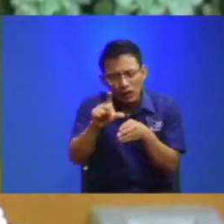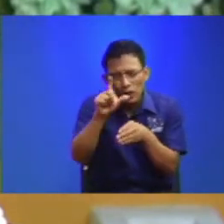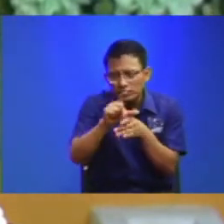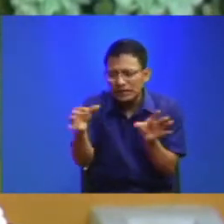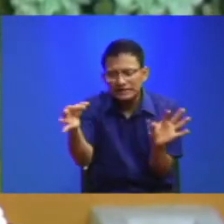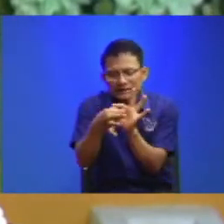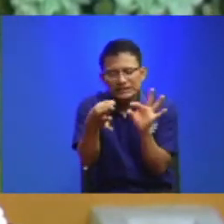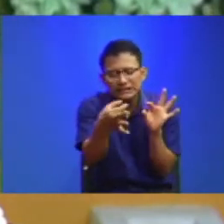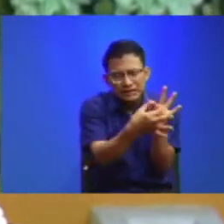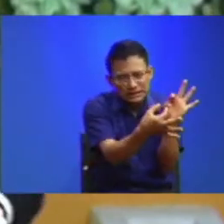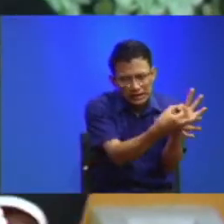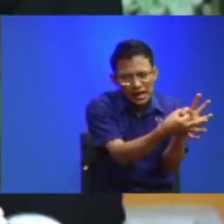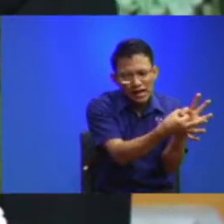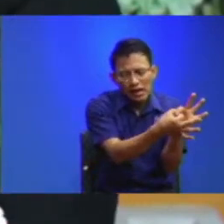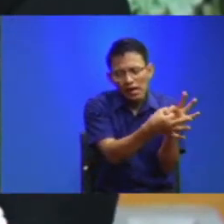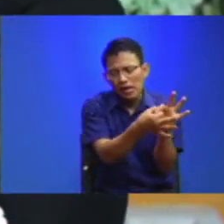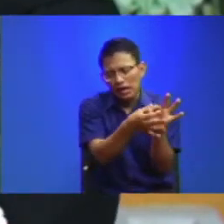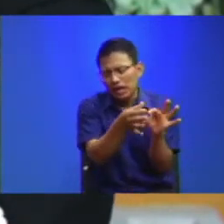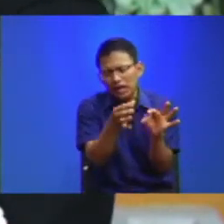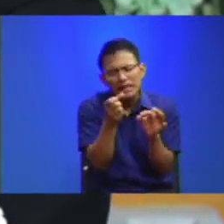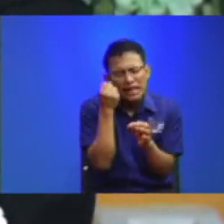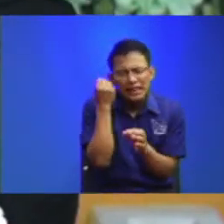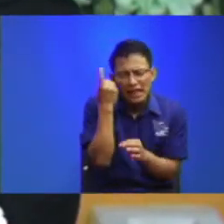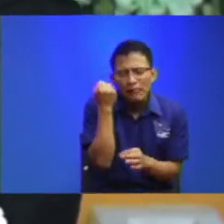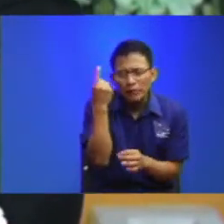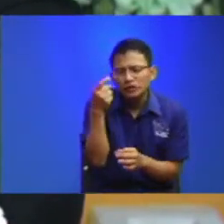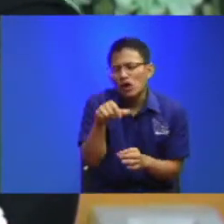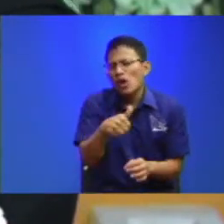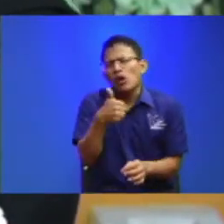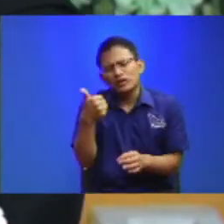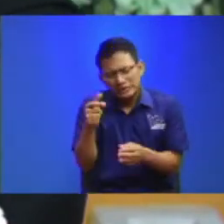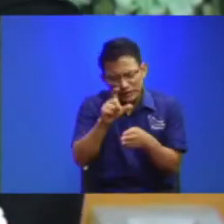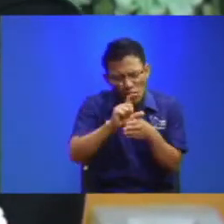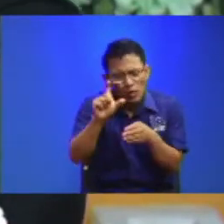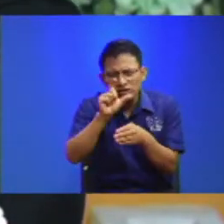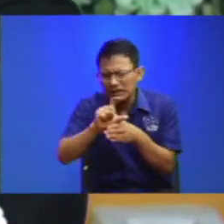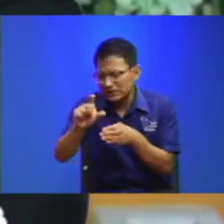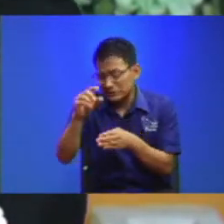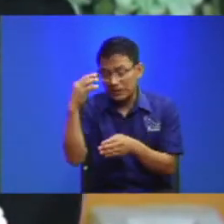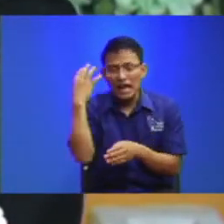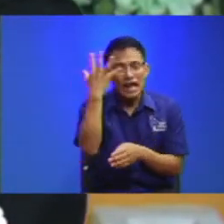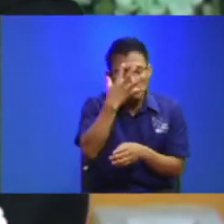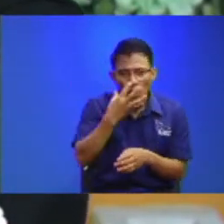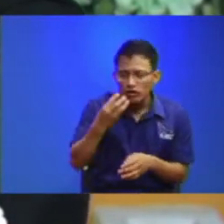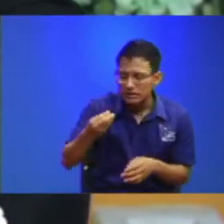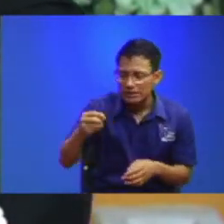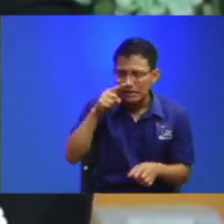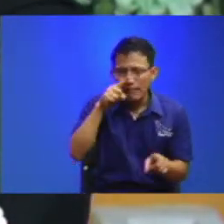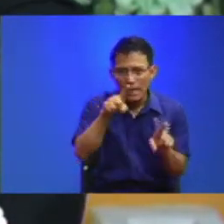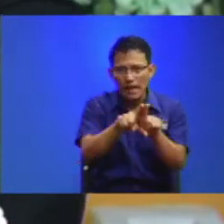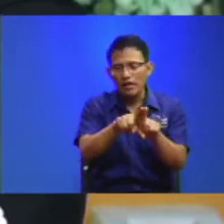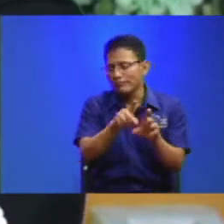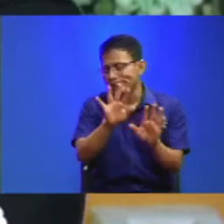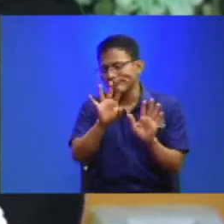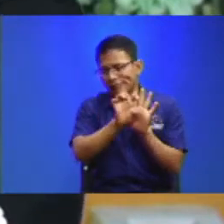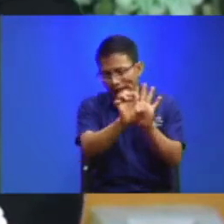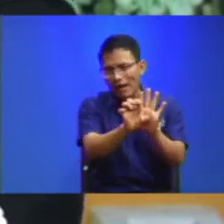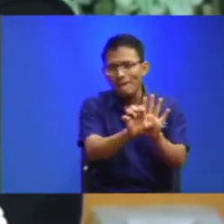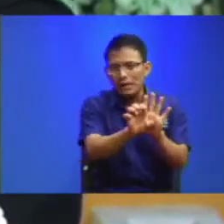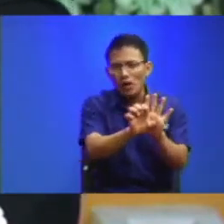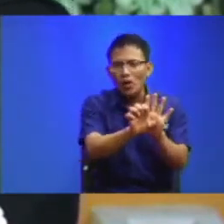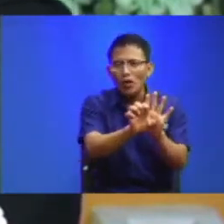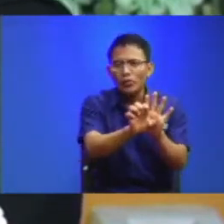Y nos dimos cuenta de algunas otras cosas hermosas también, ¿verdad? Una de ellas era el hecho de